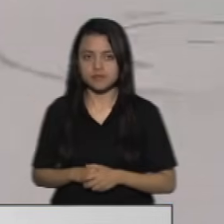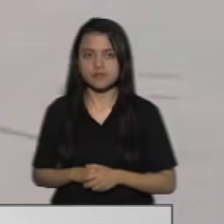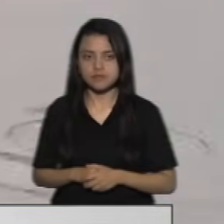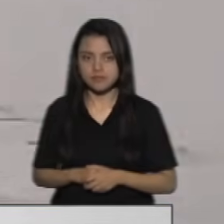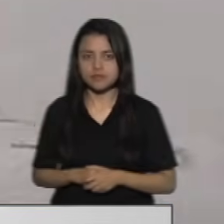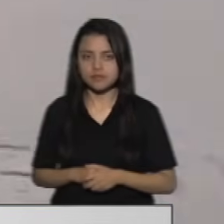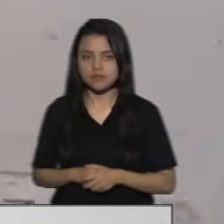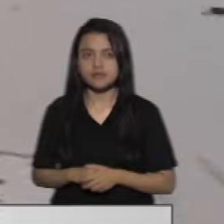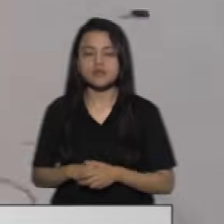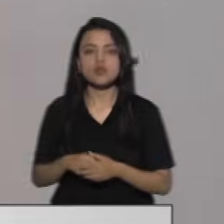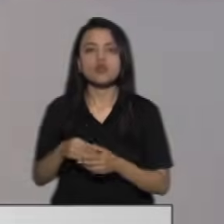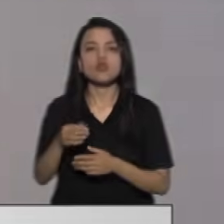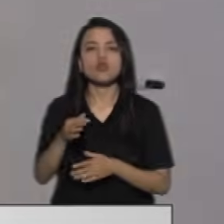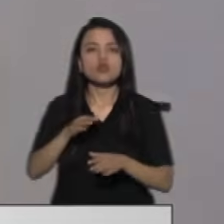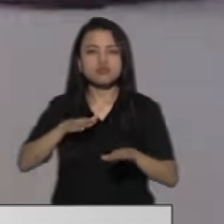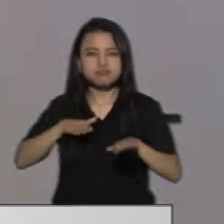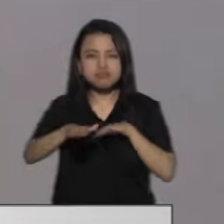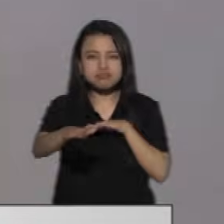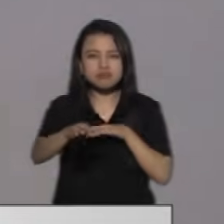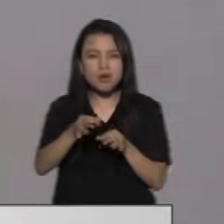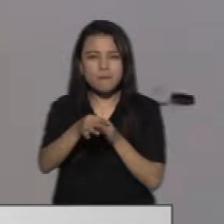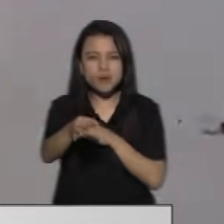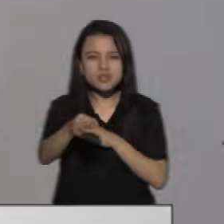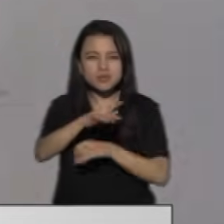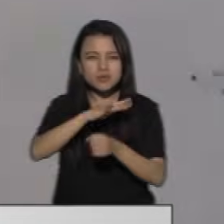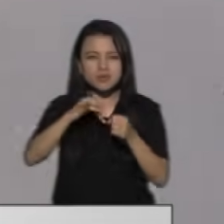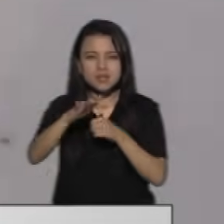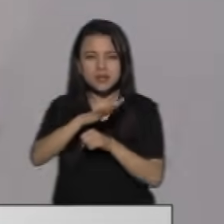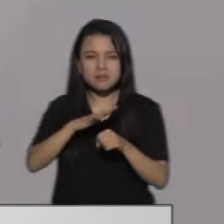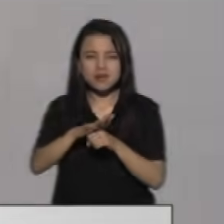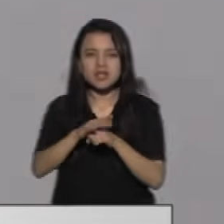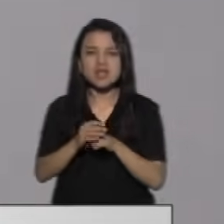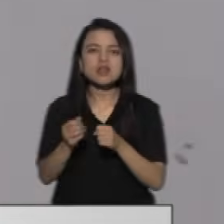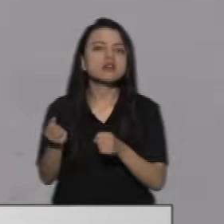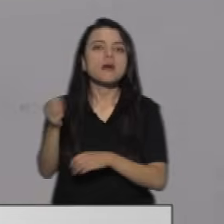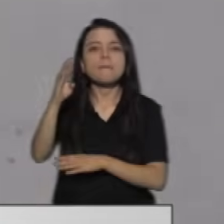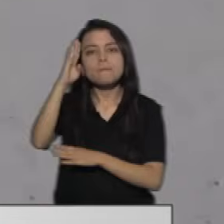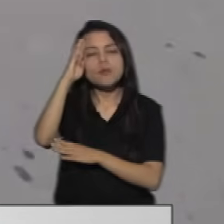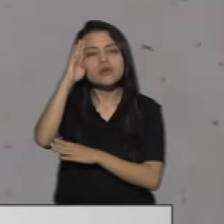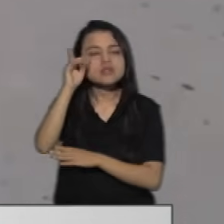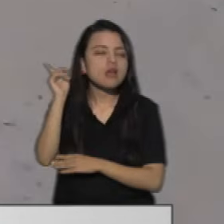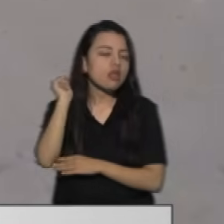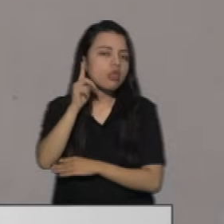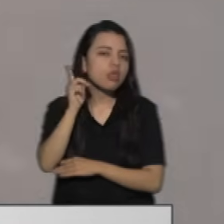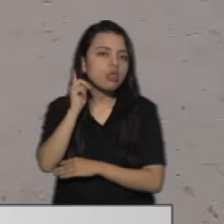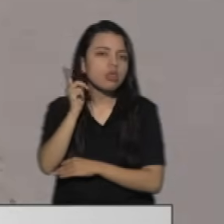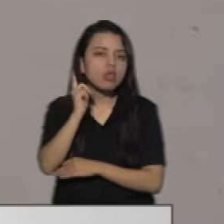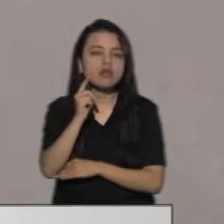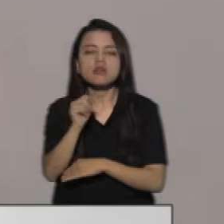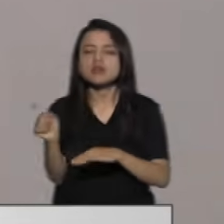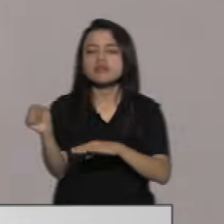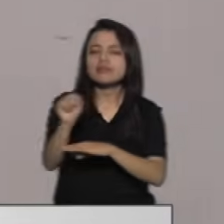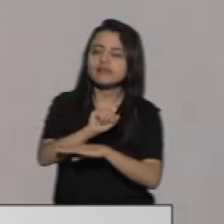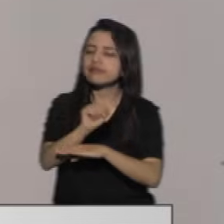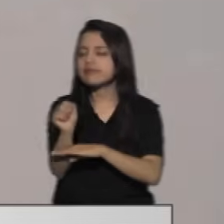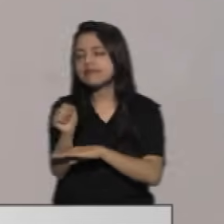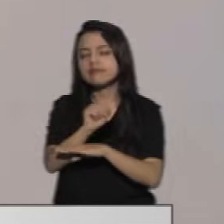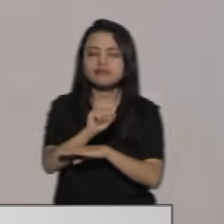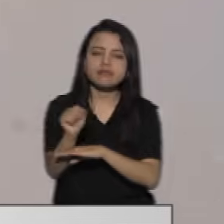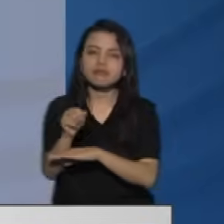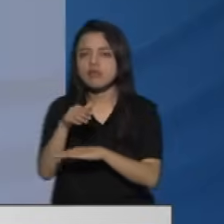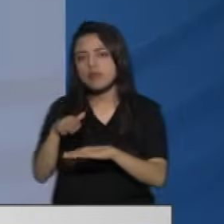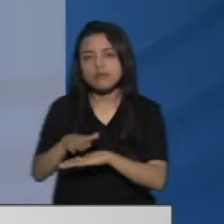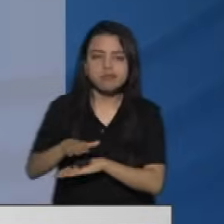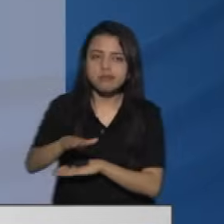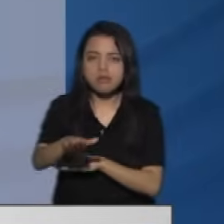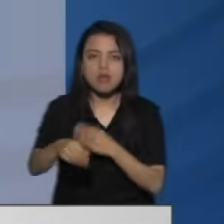de Tocancipá, aquí en el departamento de Cundinamarca, y ese policía conducía en estado de embriaguez. La mañana del pasado domingo ocurrió ese accidente de